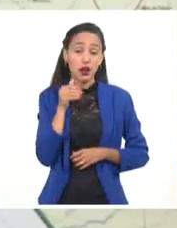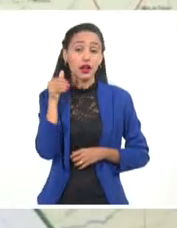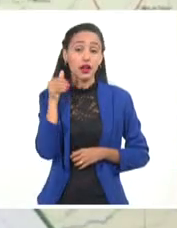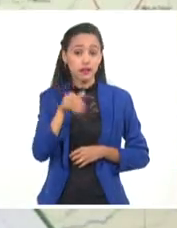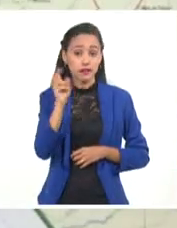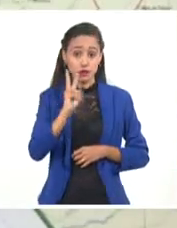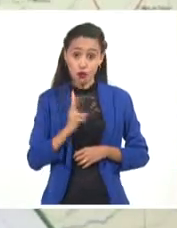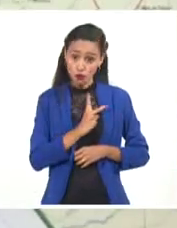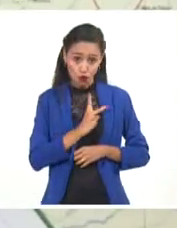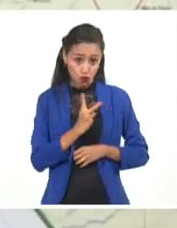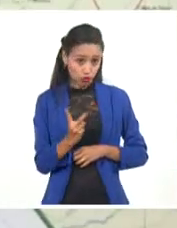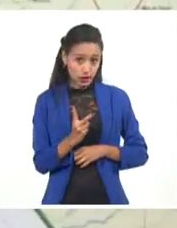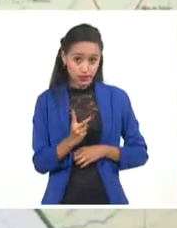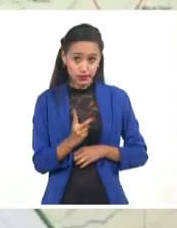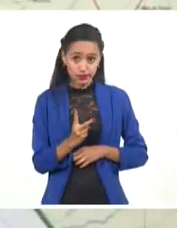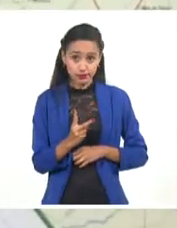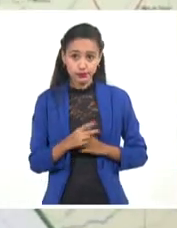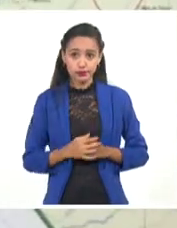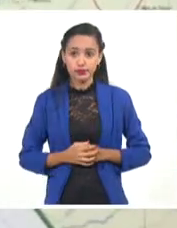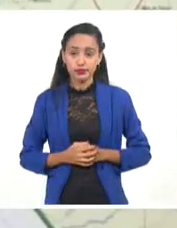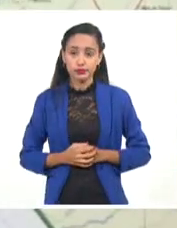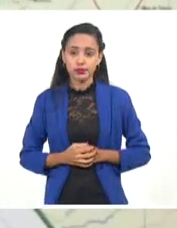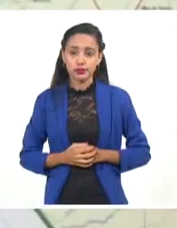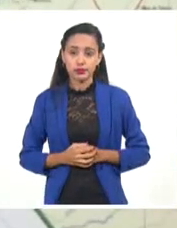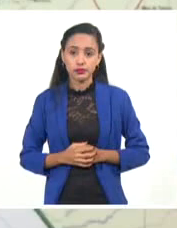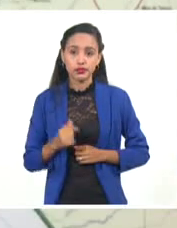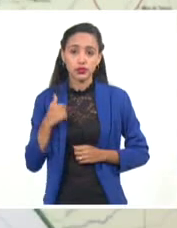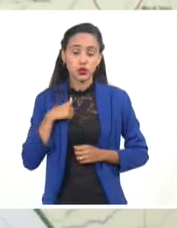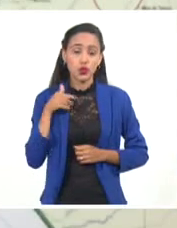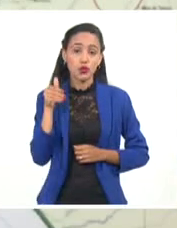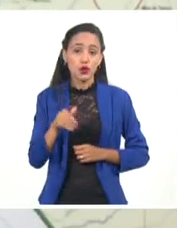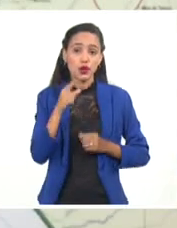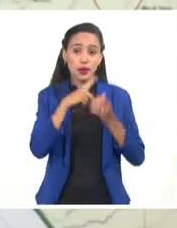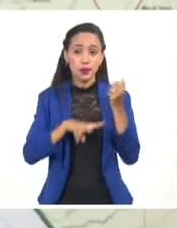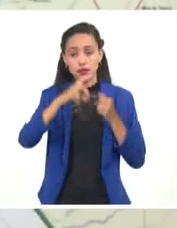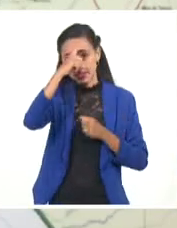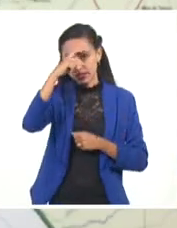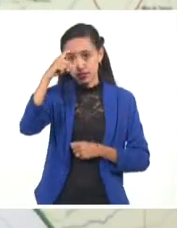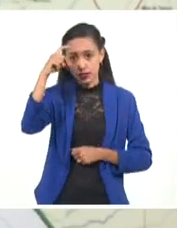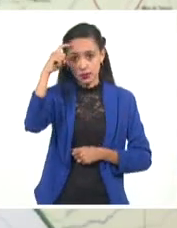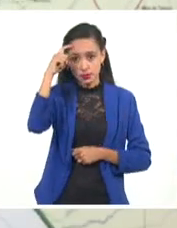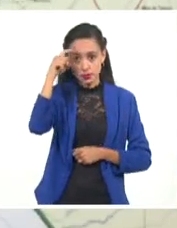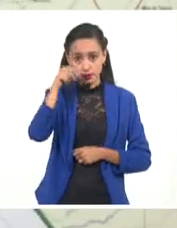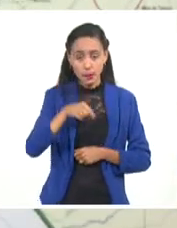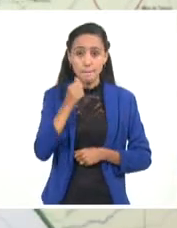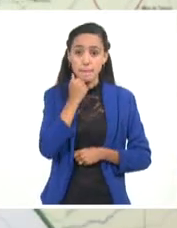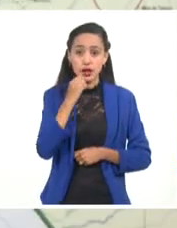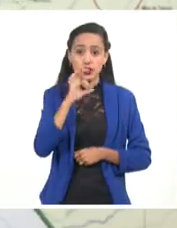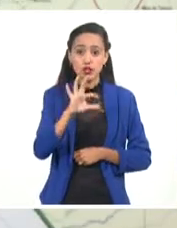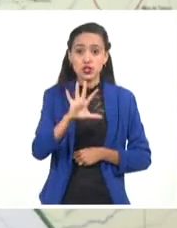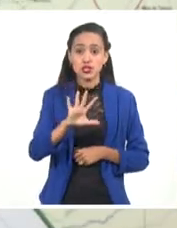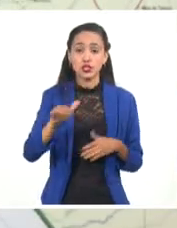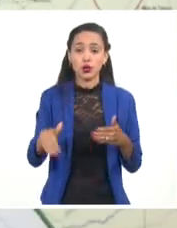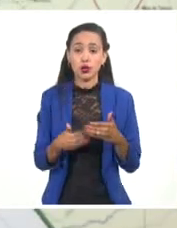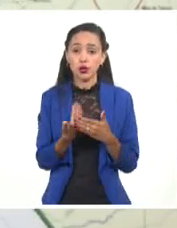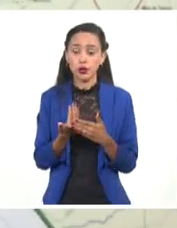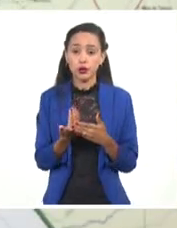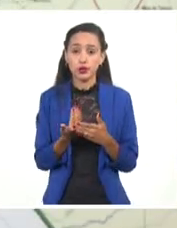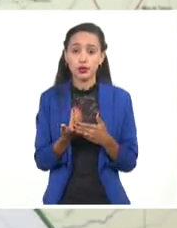forma voluntaria. Estuve en la provincia de San Cristóbal por más de 35 días en línea